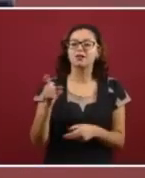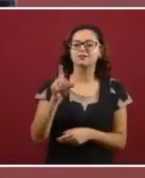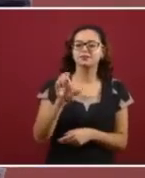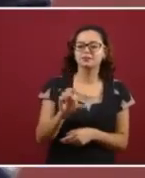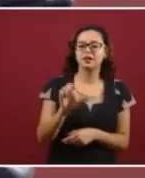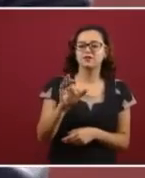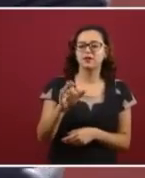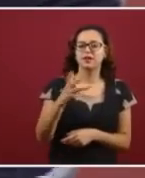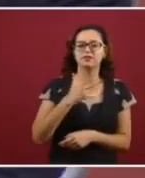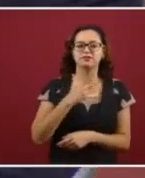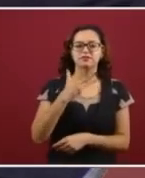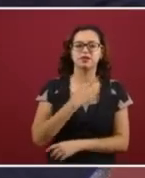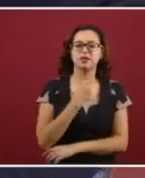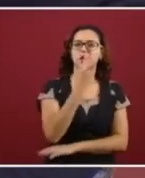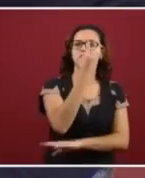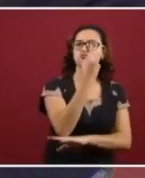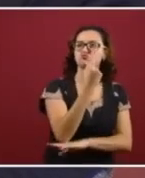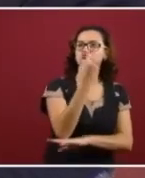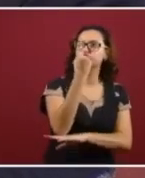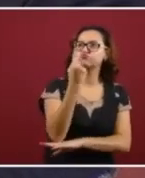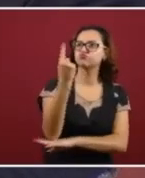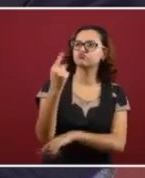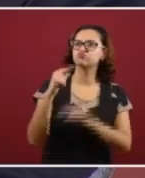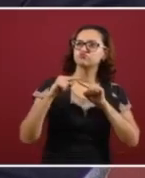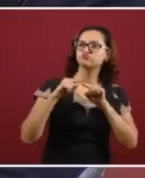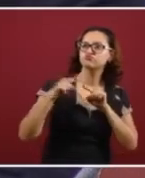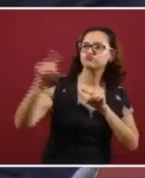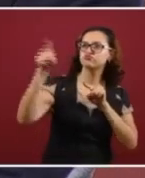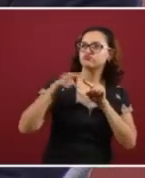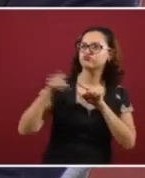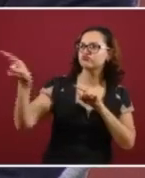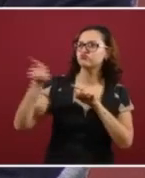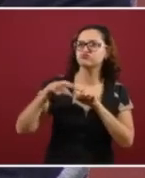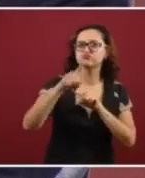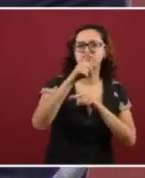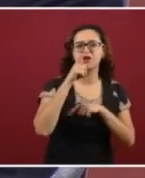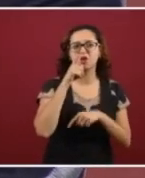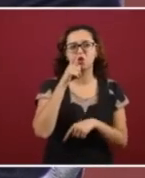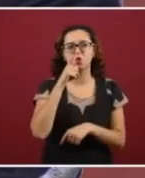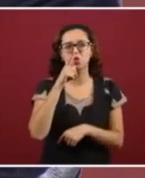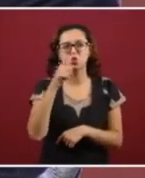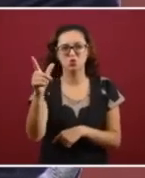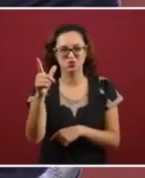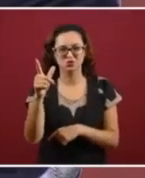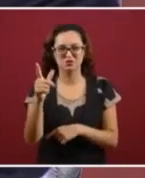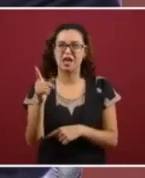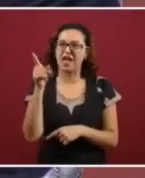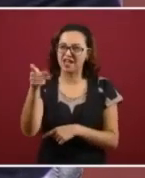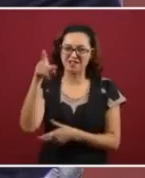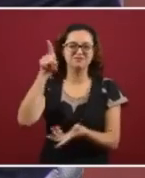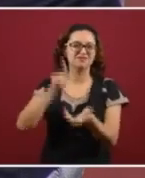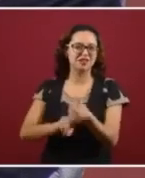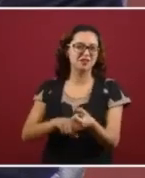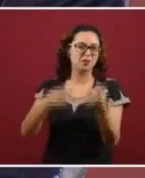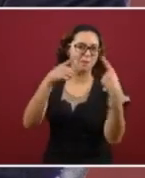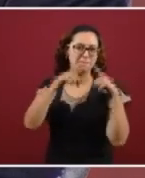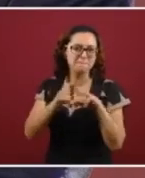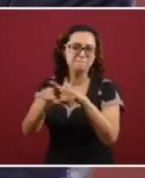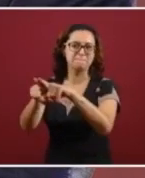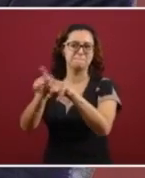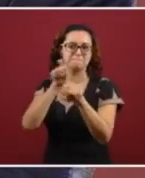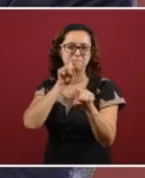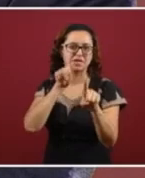infraestructura de la Comisión Federal de Electricidad, todas las líneas. Se